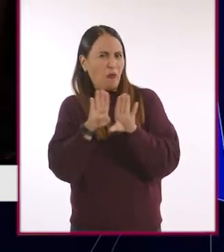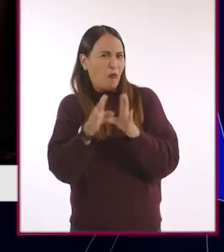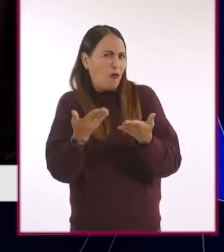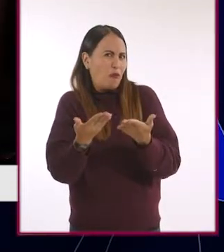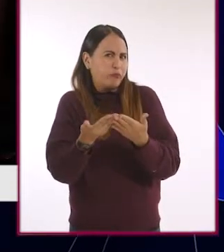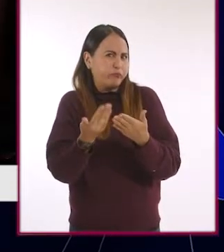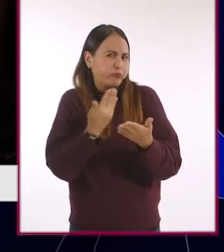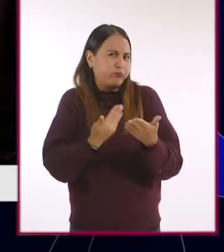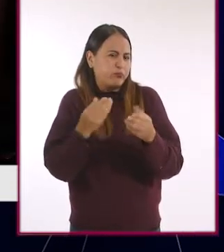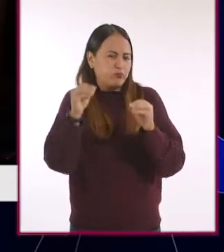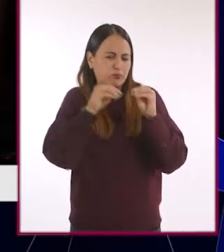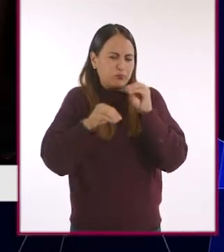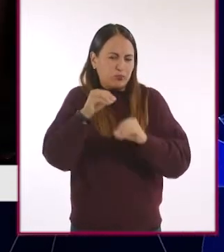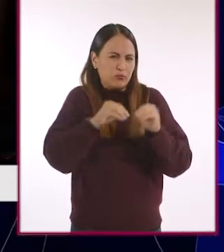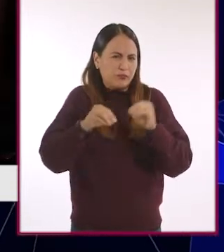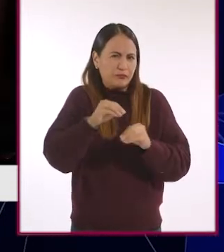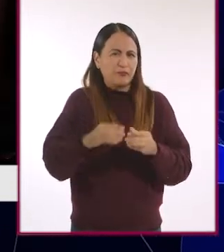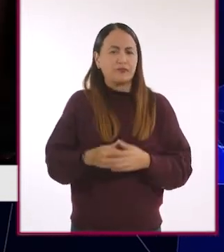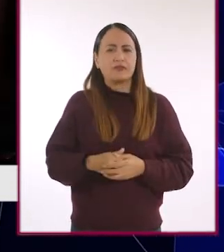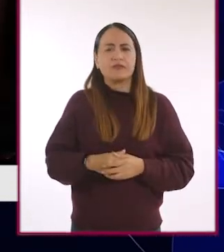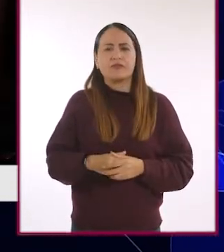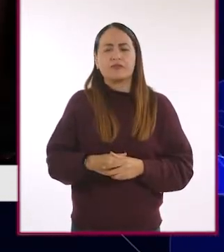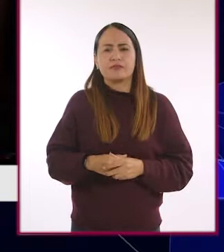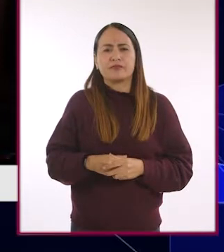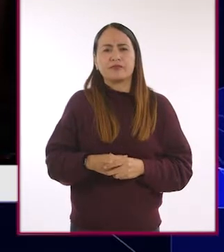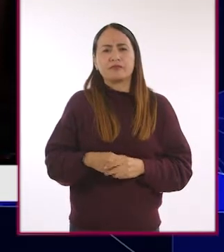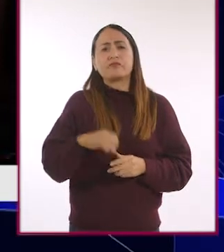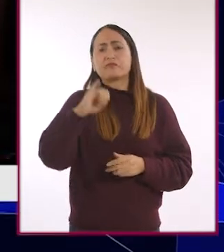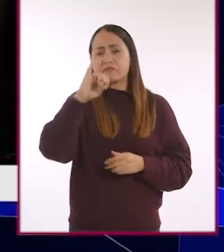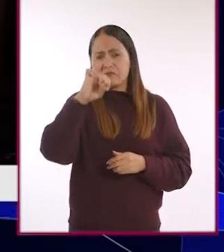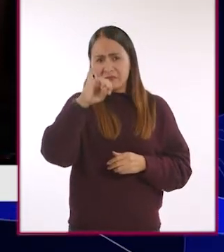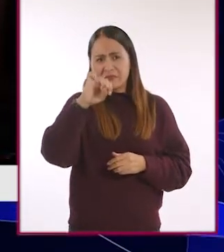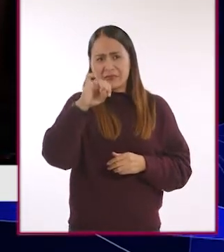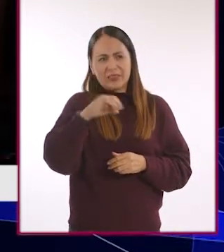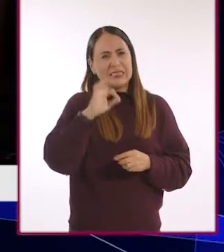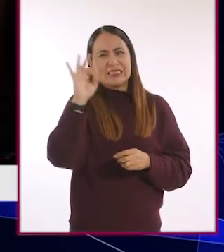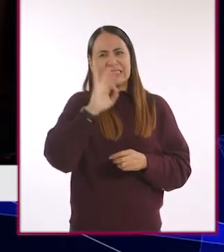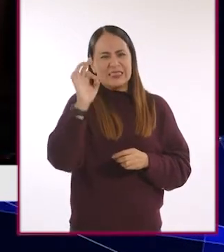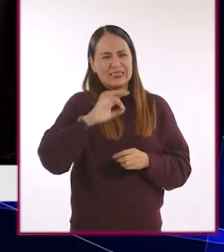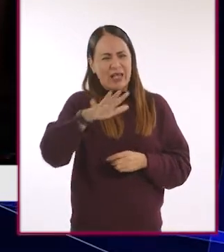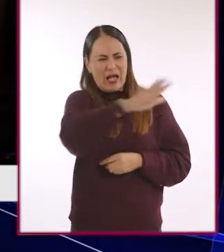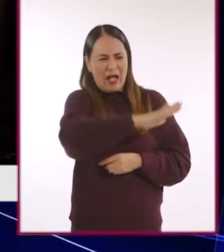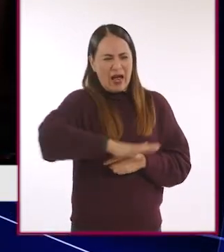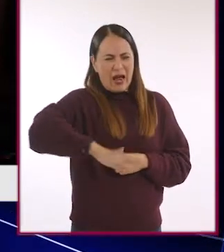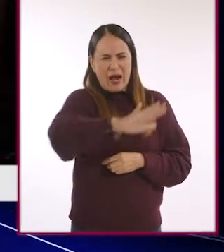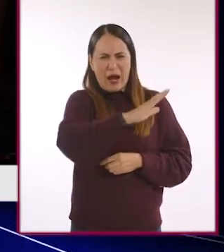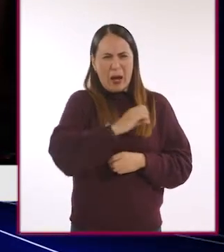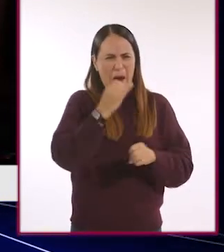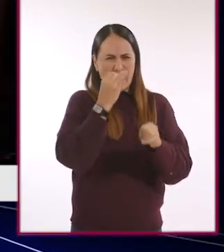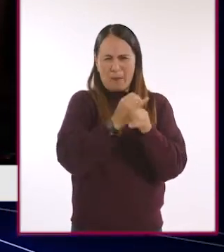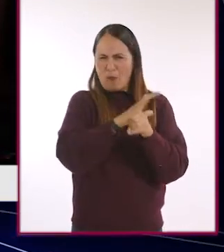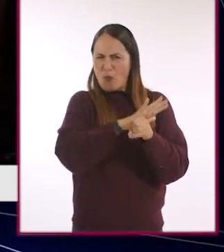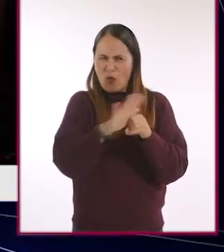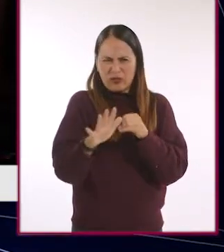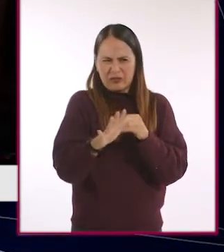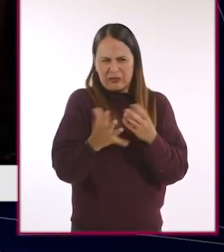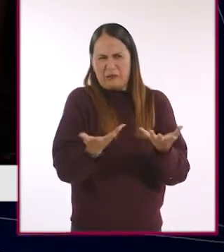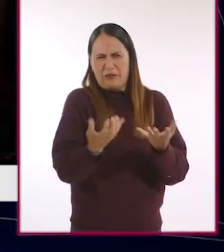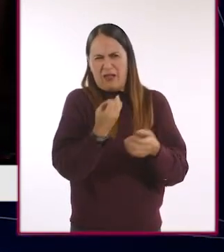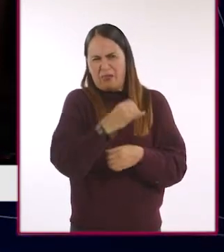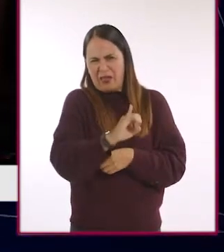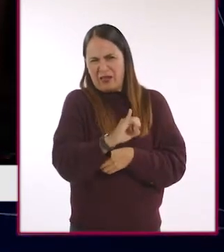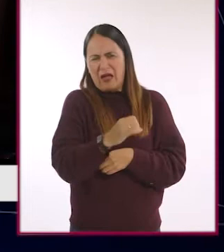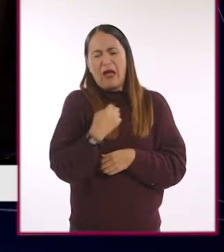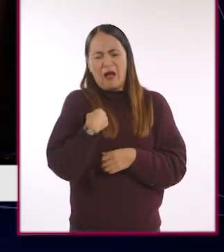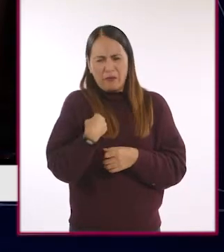justo toda esta influencia de los mundos imposibles me atrajo mucho, ¿no? Entonces, por ejemplo, a mí